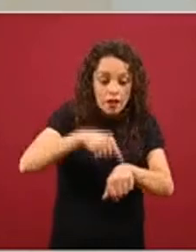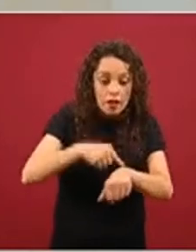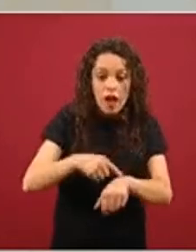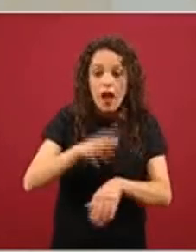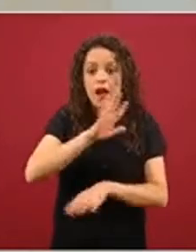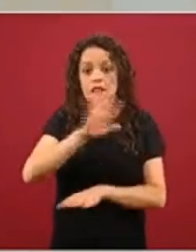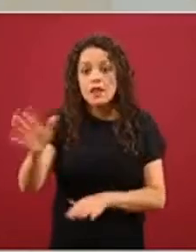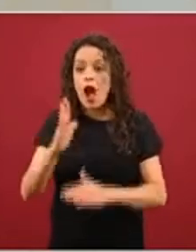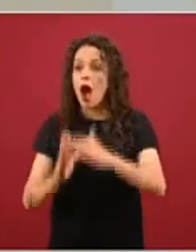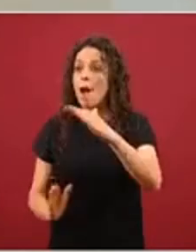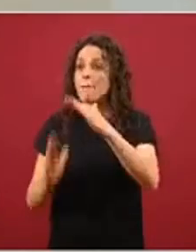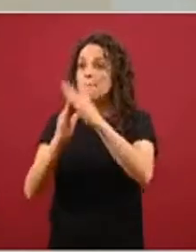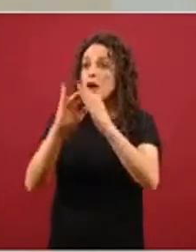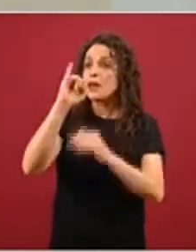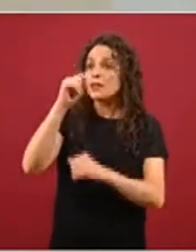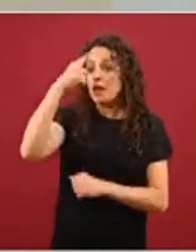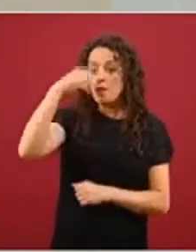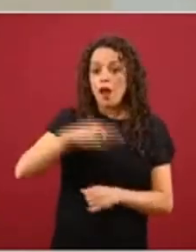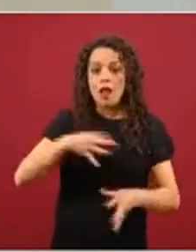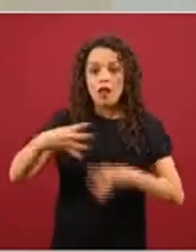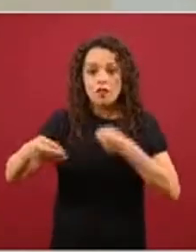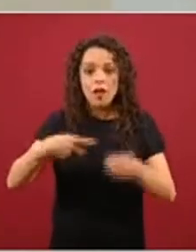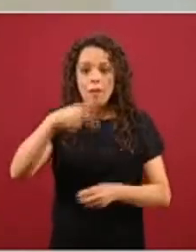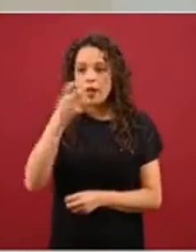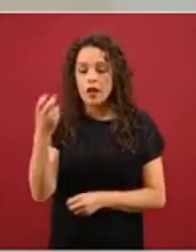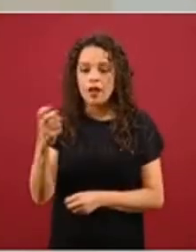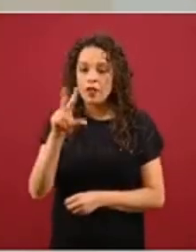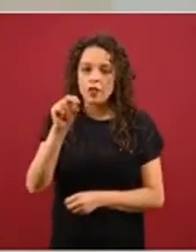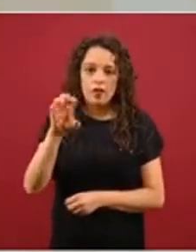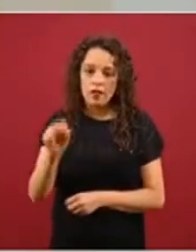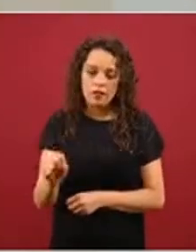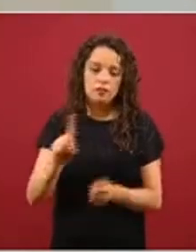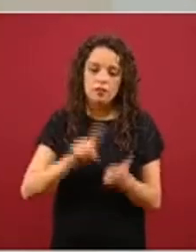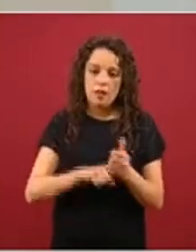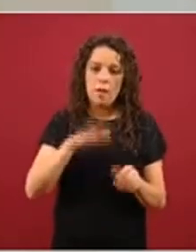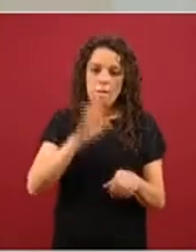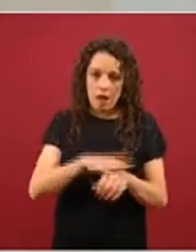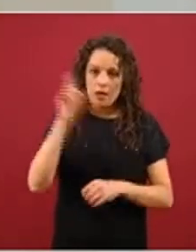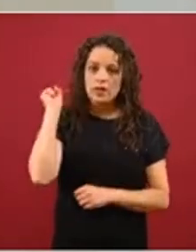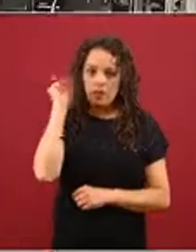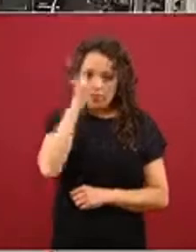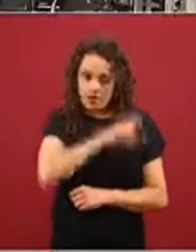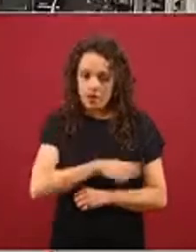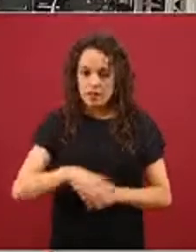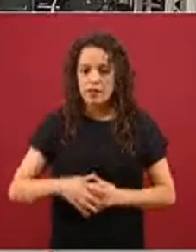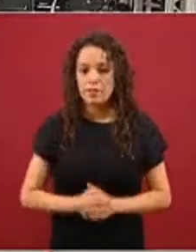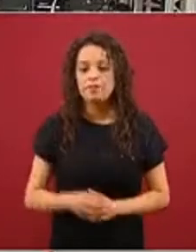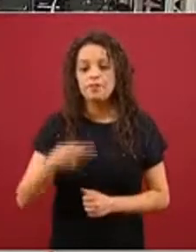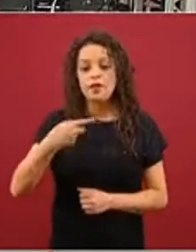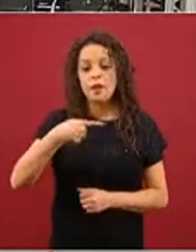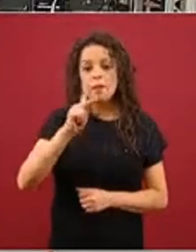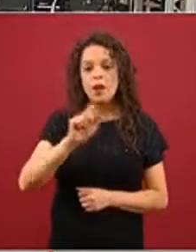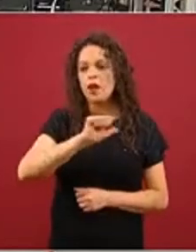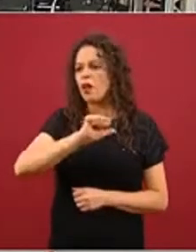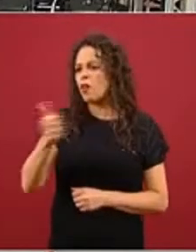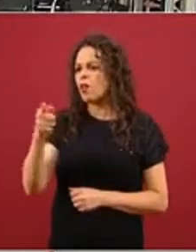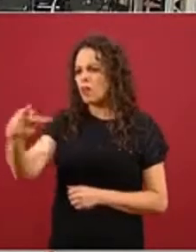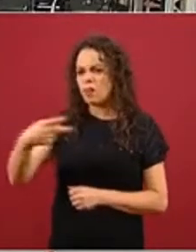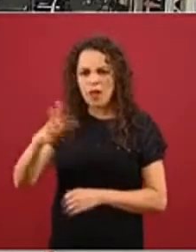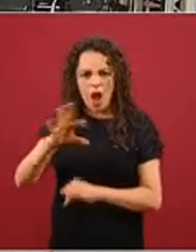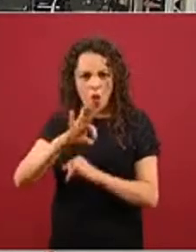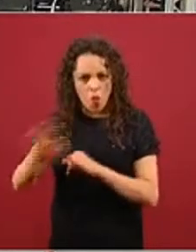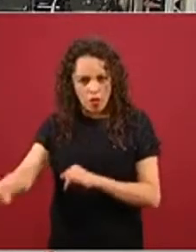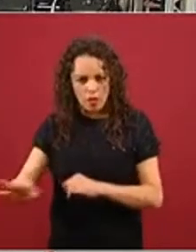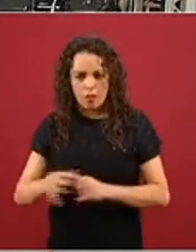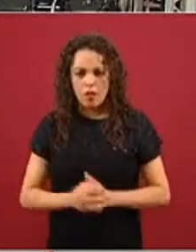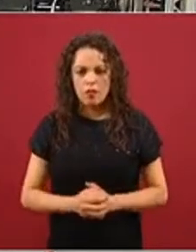ocurrir el famoso pico epidémico, pero así no funciona, es un poquito más complicado que eso. Ahora, respecto a lo último, y le diré